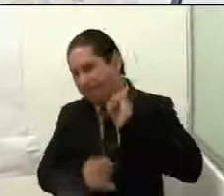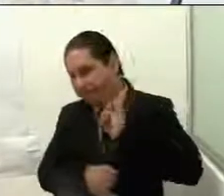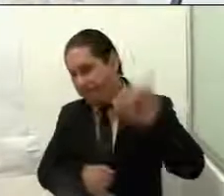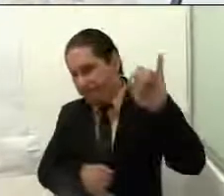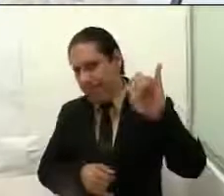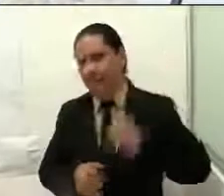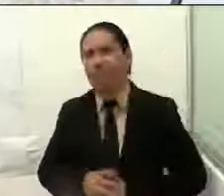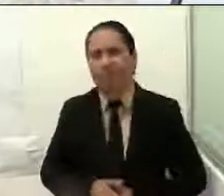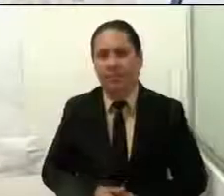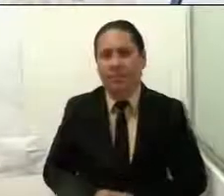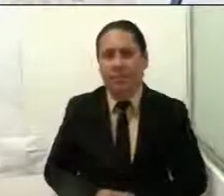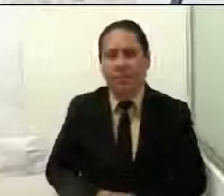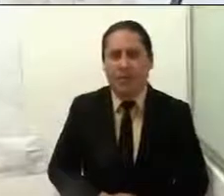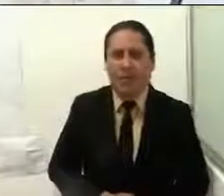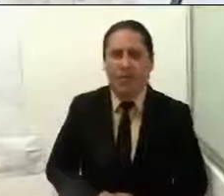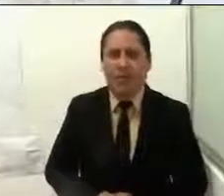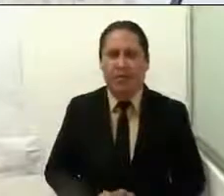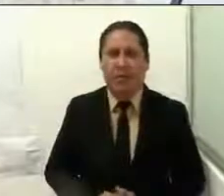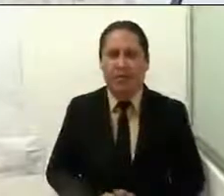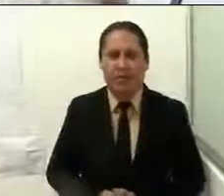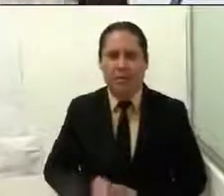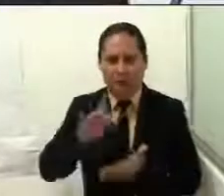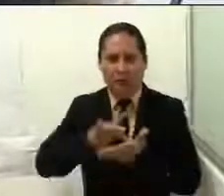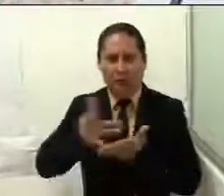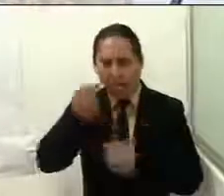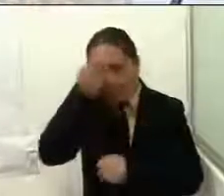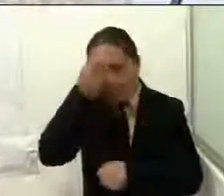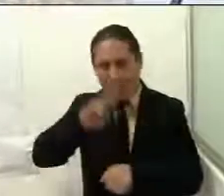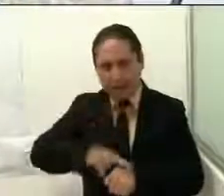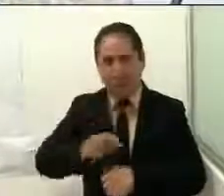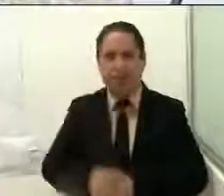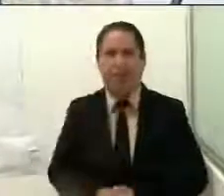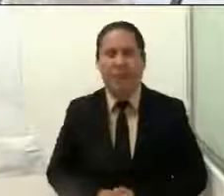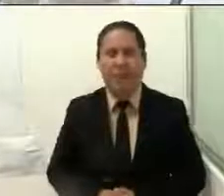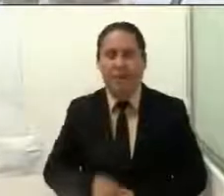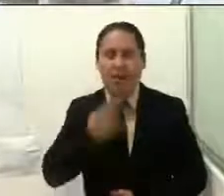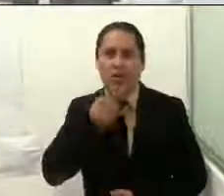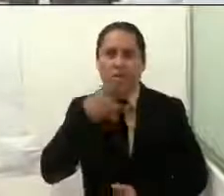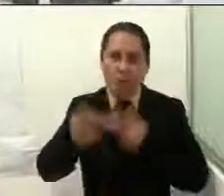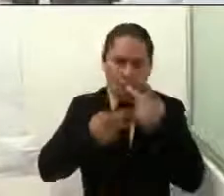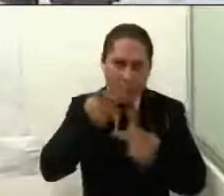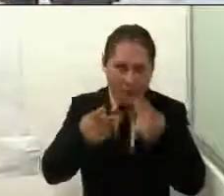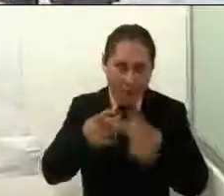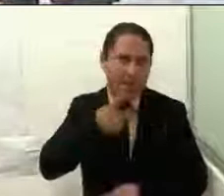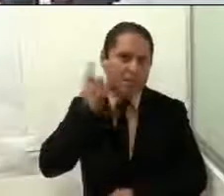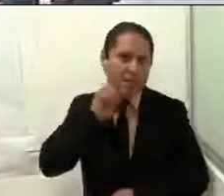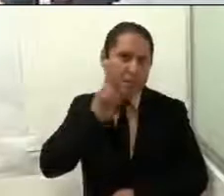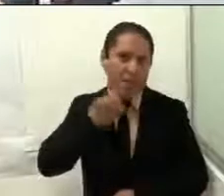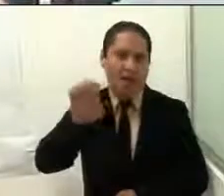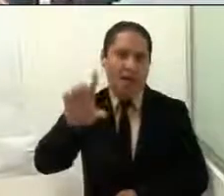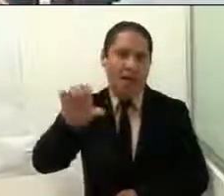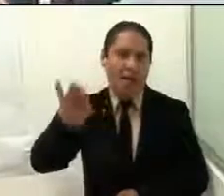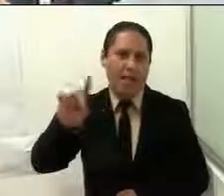marginación gracias al señor secretario tiene el uso de la palabra la diputada elizabeth